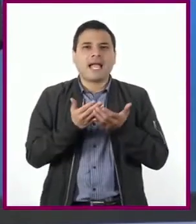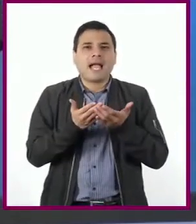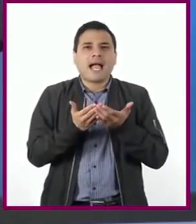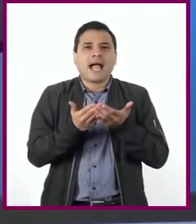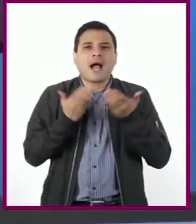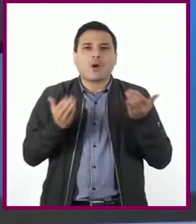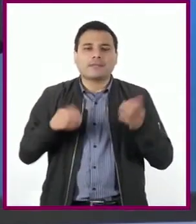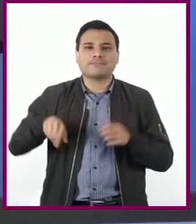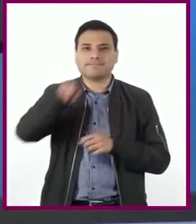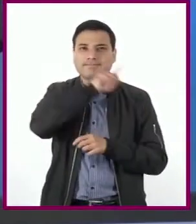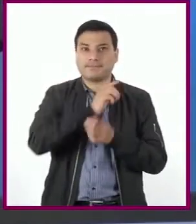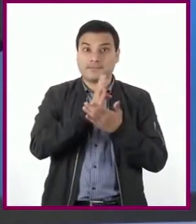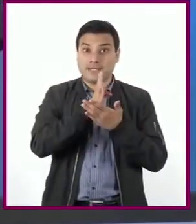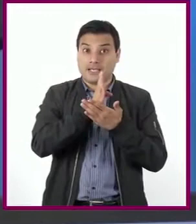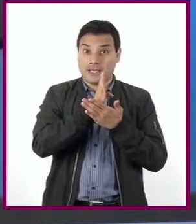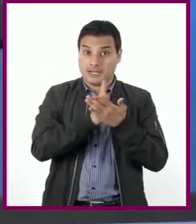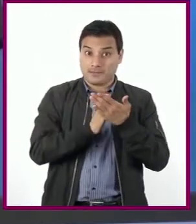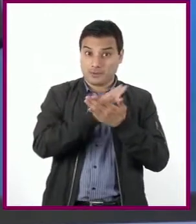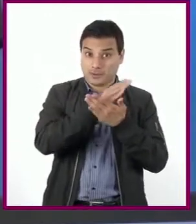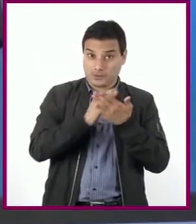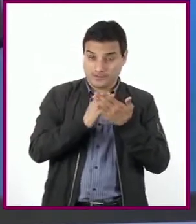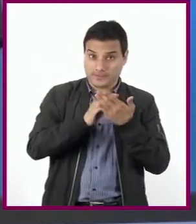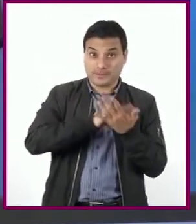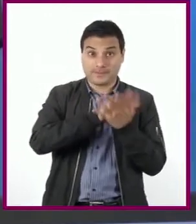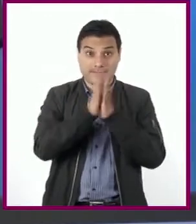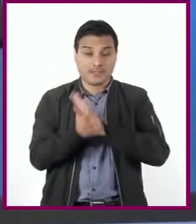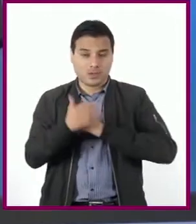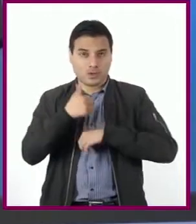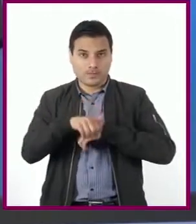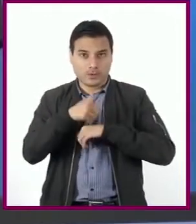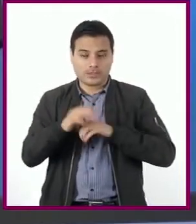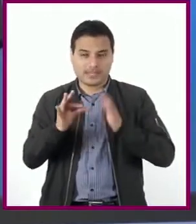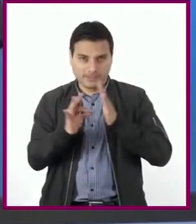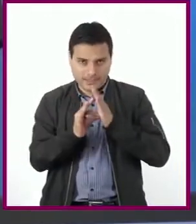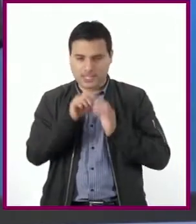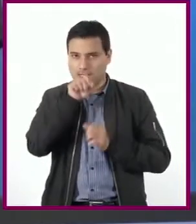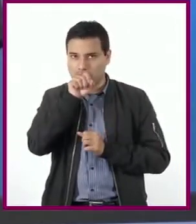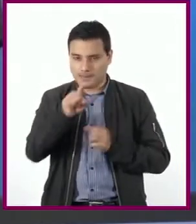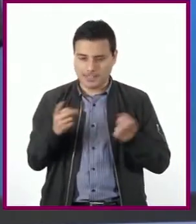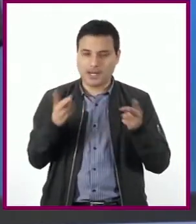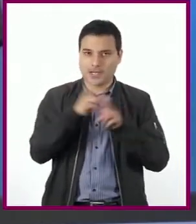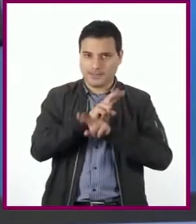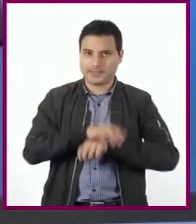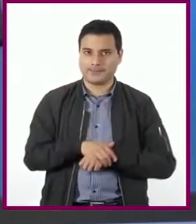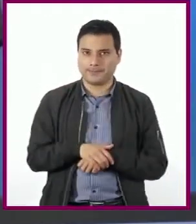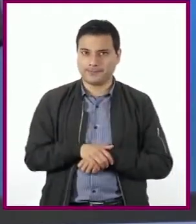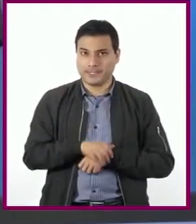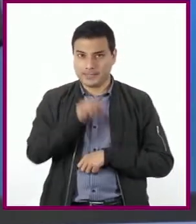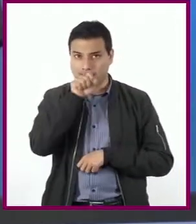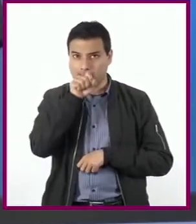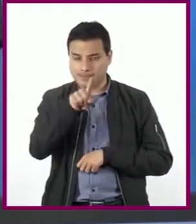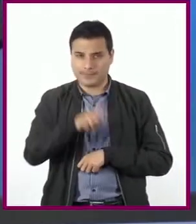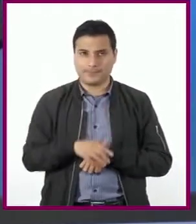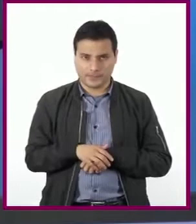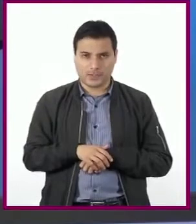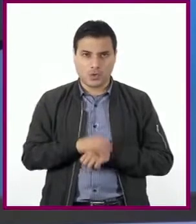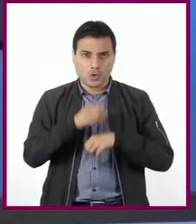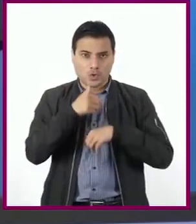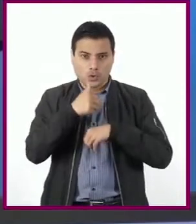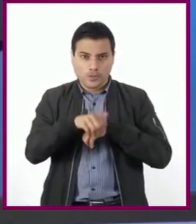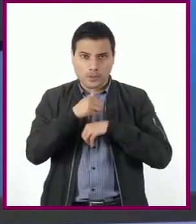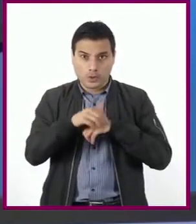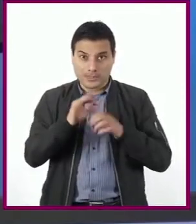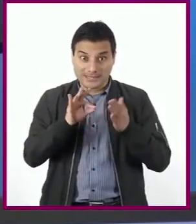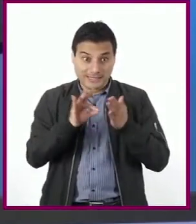Convierte fracciones decimales a notación decimal y viceversa. Aproxima algunas fracciones no decimales usando la notación